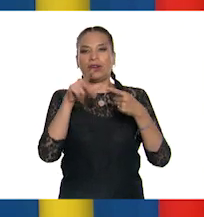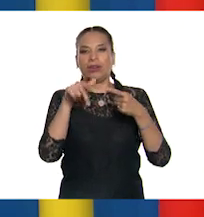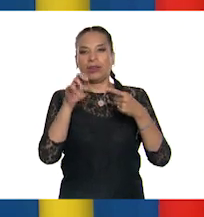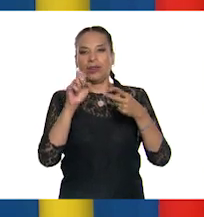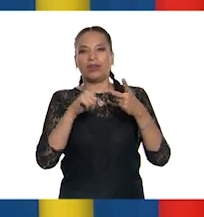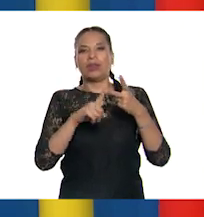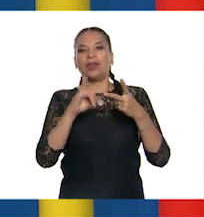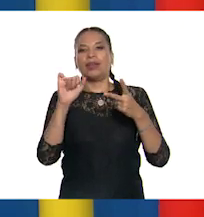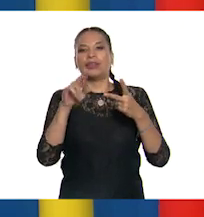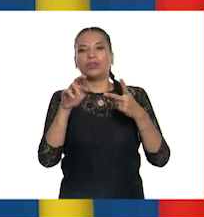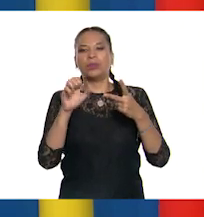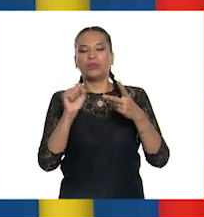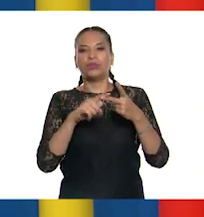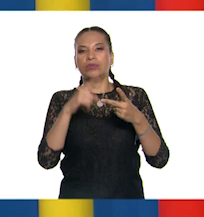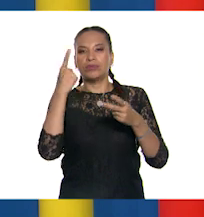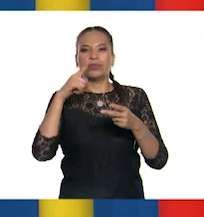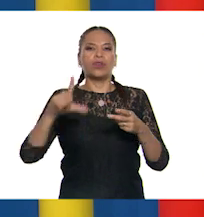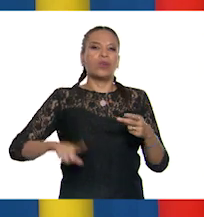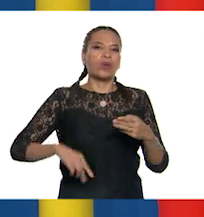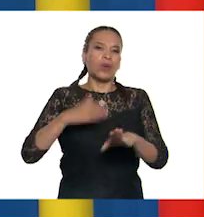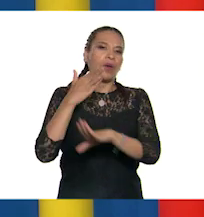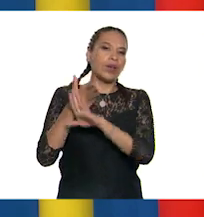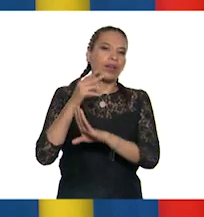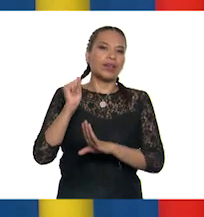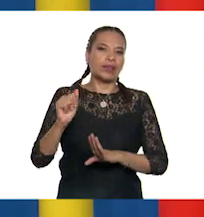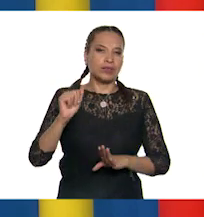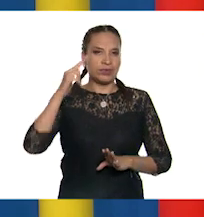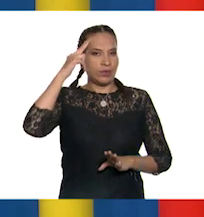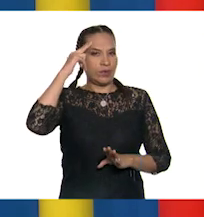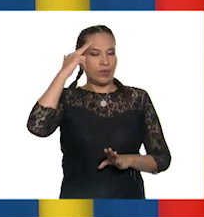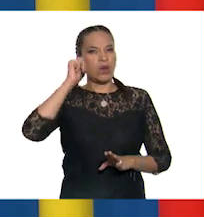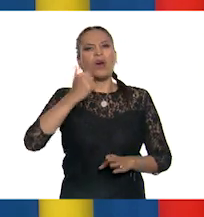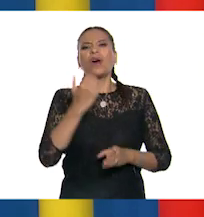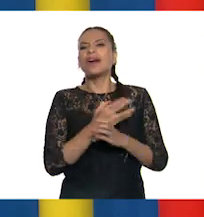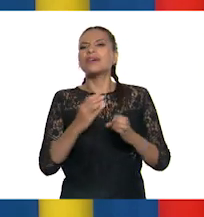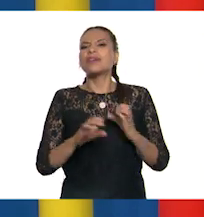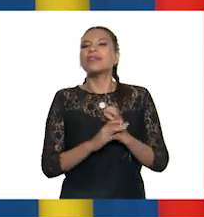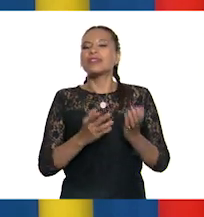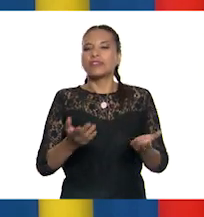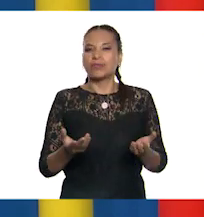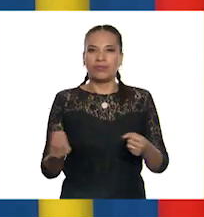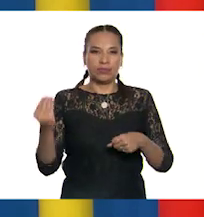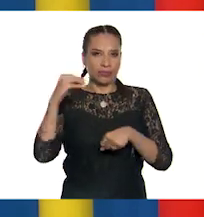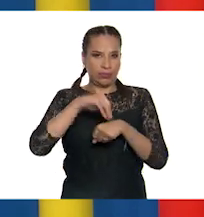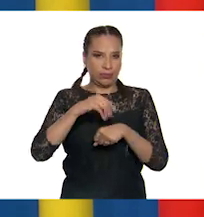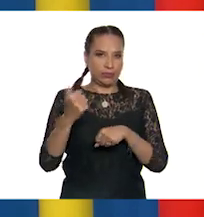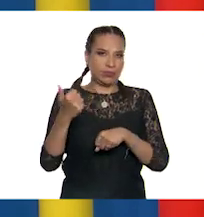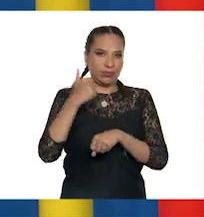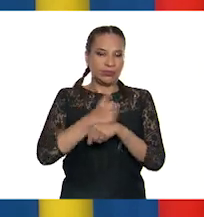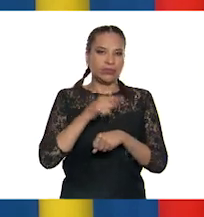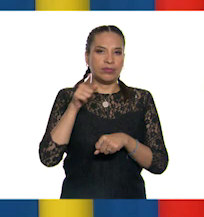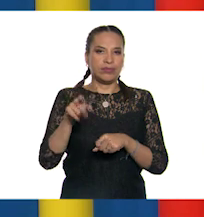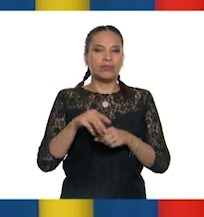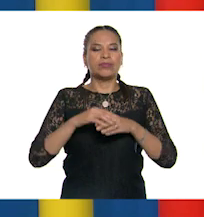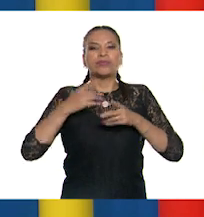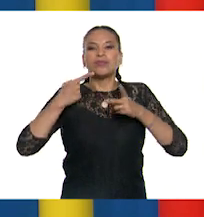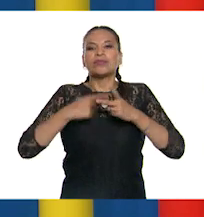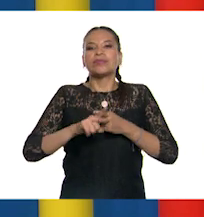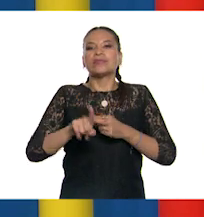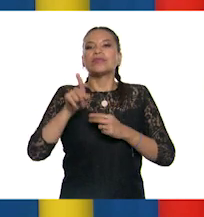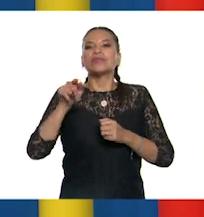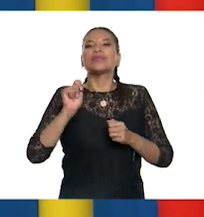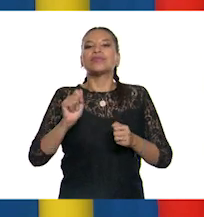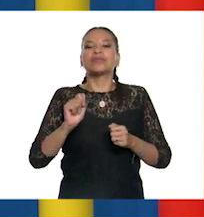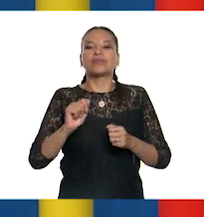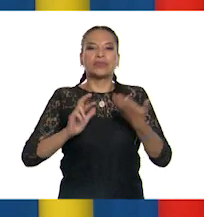Jesús, al gobierno de Porfirio Díaz, y que, entre otras cosas, se constituyó como precursor de la